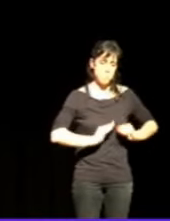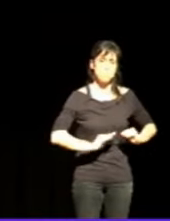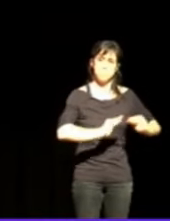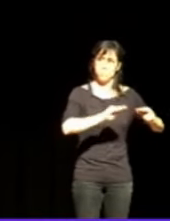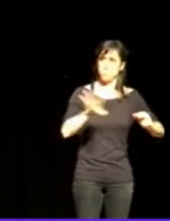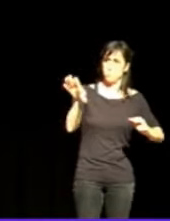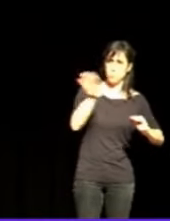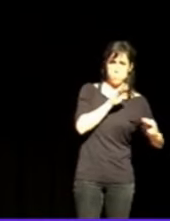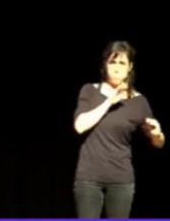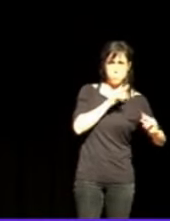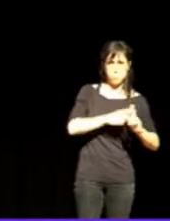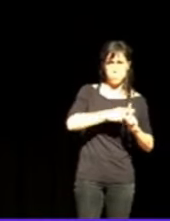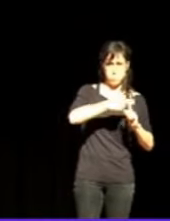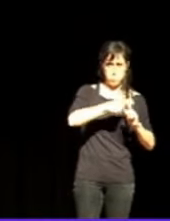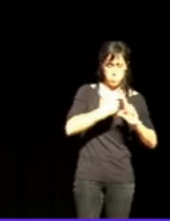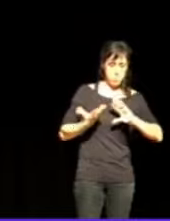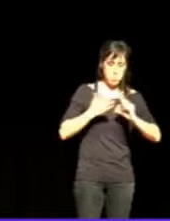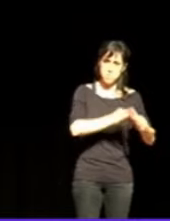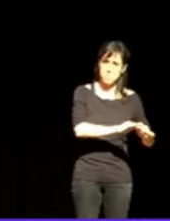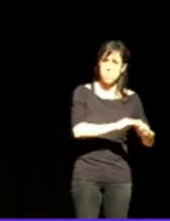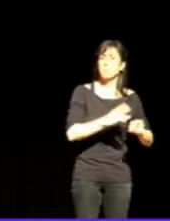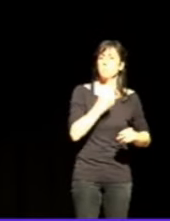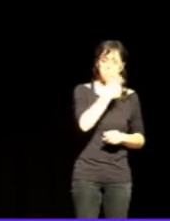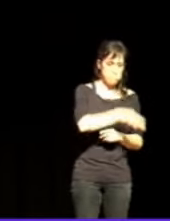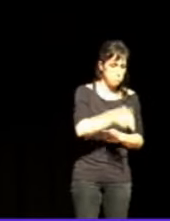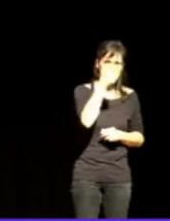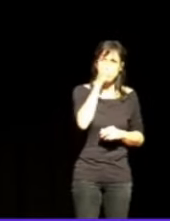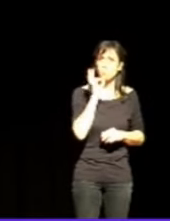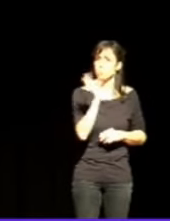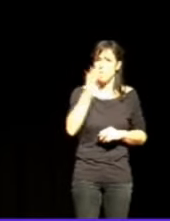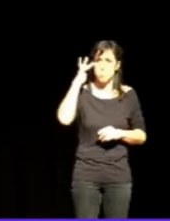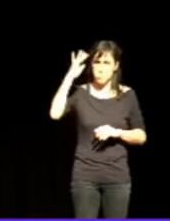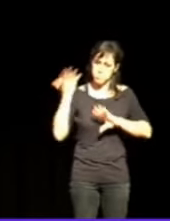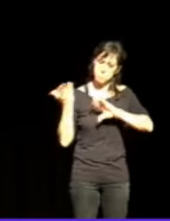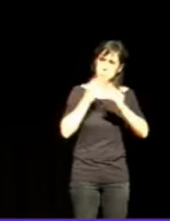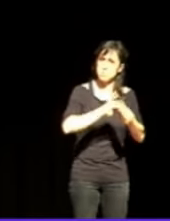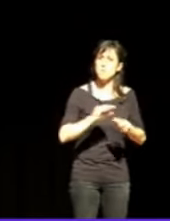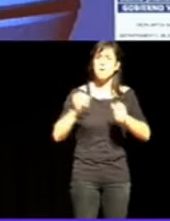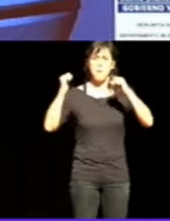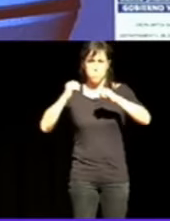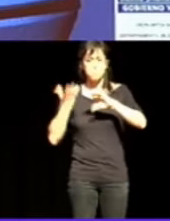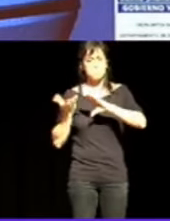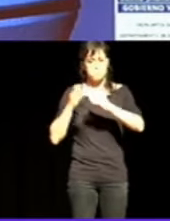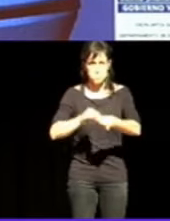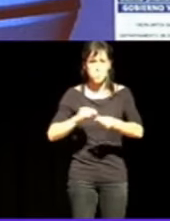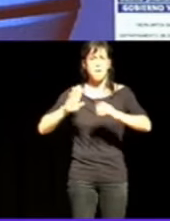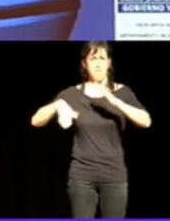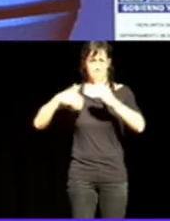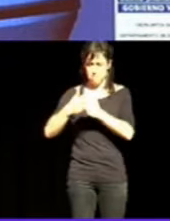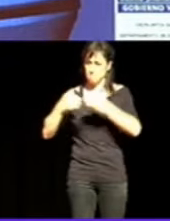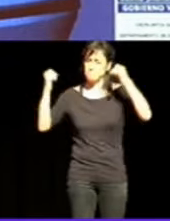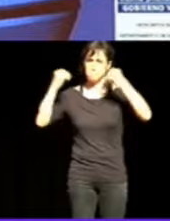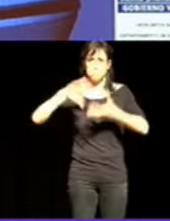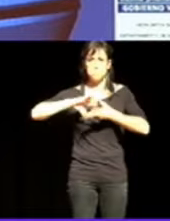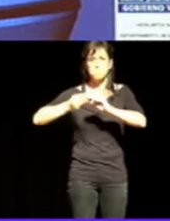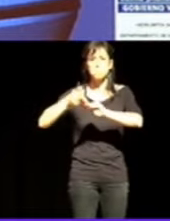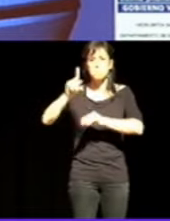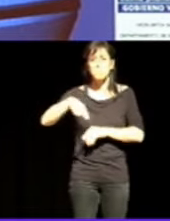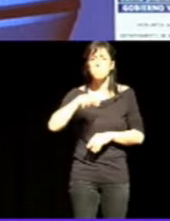los niños y niñas, de los adolescentes, de los adultos, incluso de los mayores. O de personas